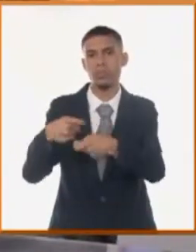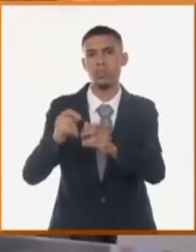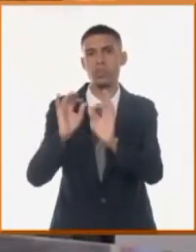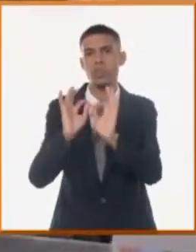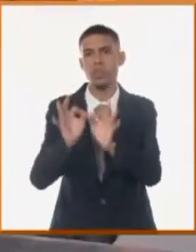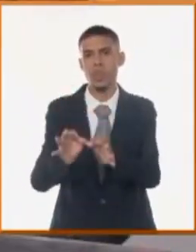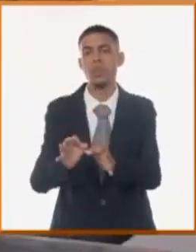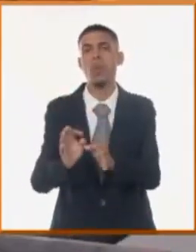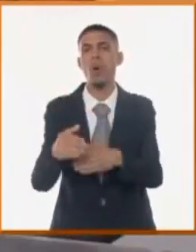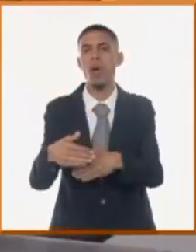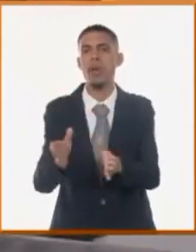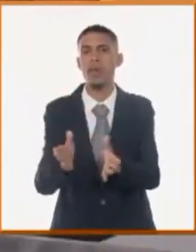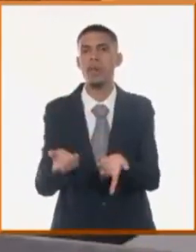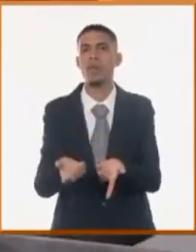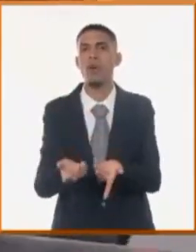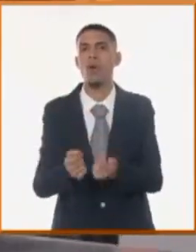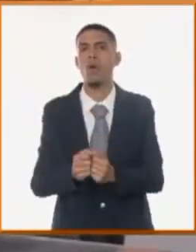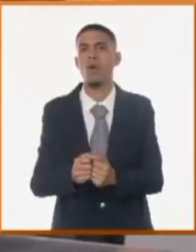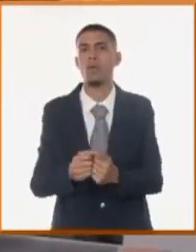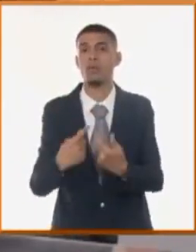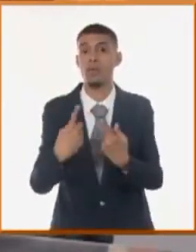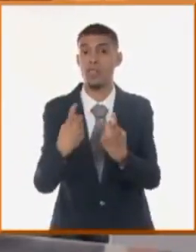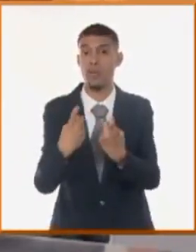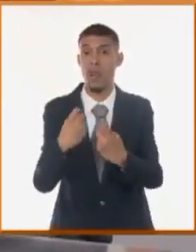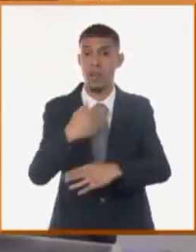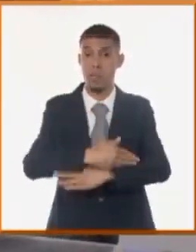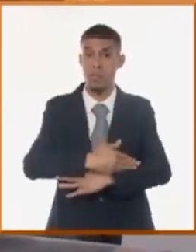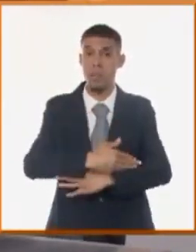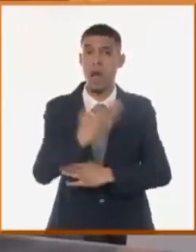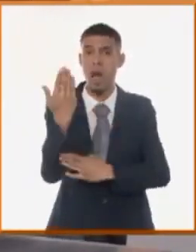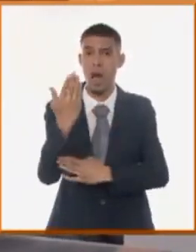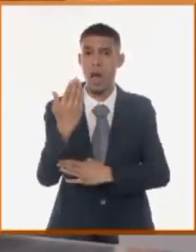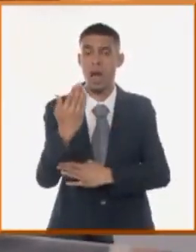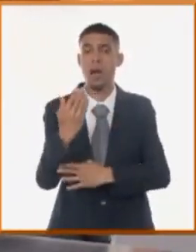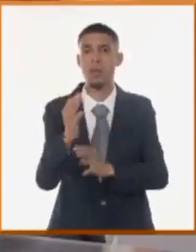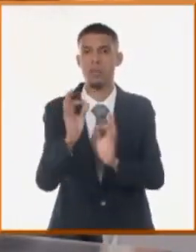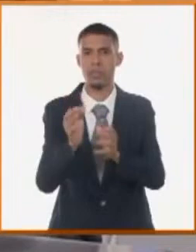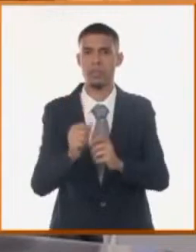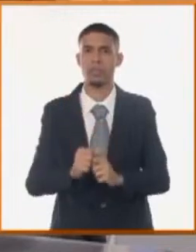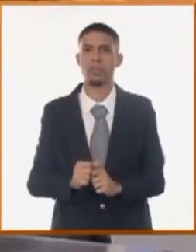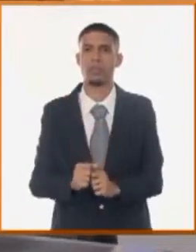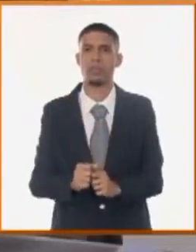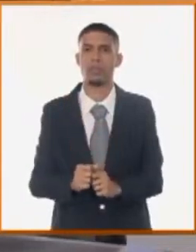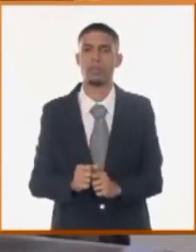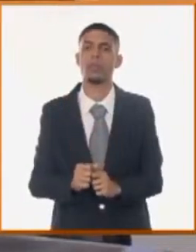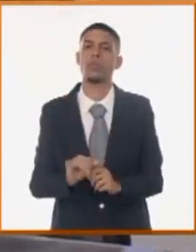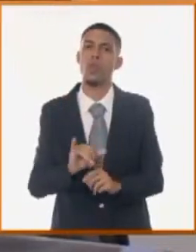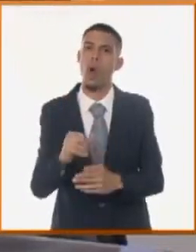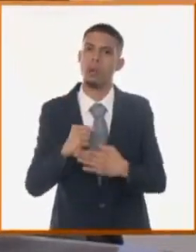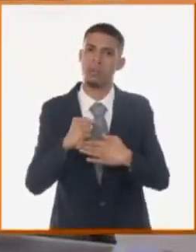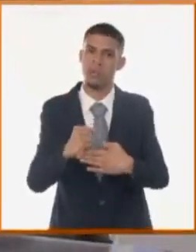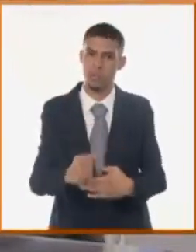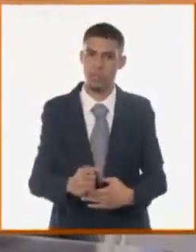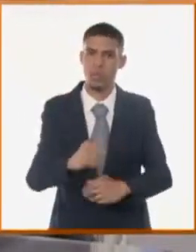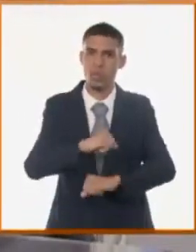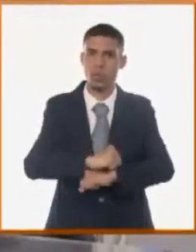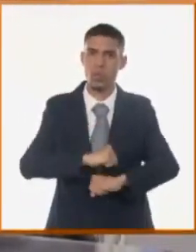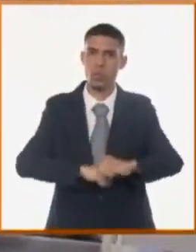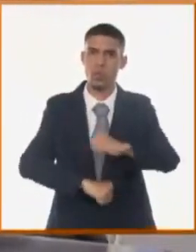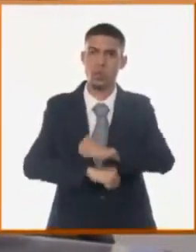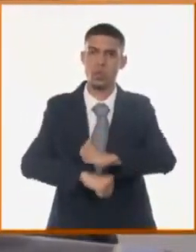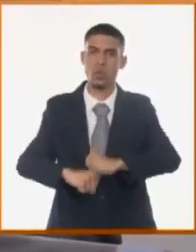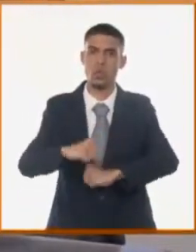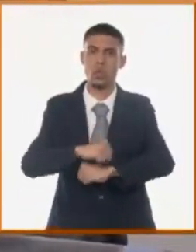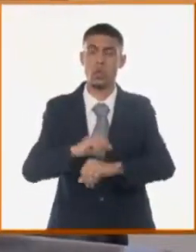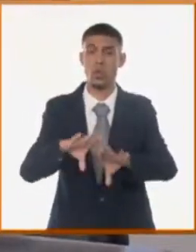del propio equipamiento, romper barreras, identificar canales de pago y de una u otra forma, y apoyar, por supuesto, en la infraestructura, que